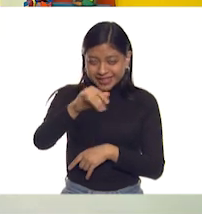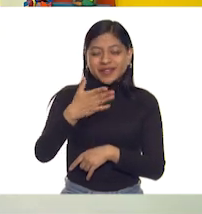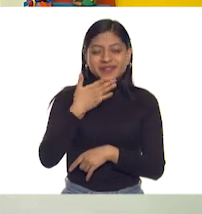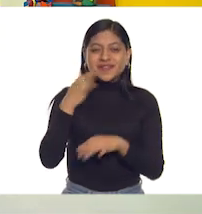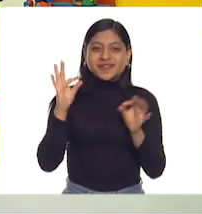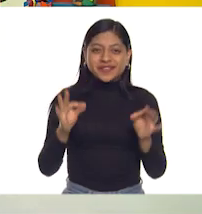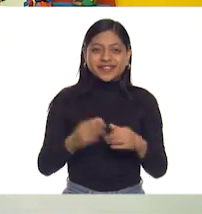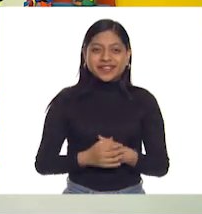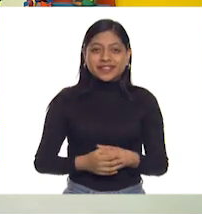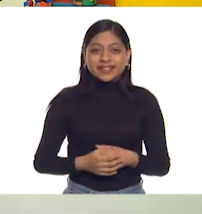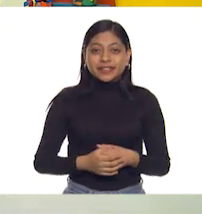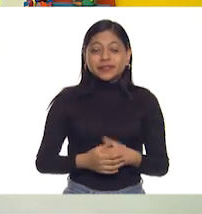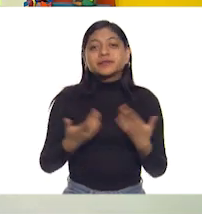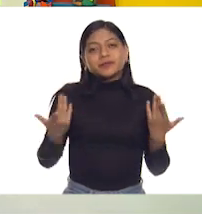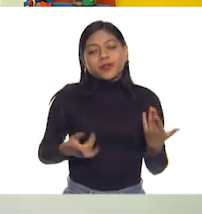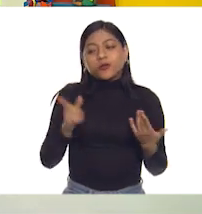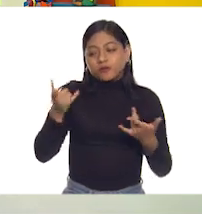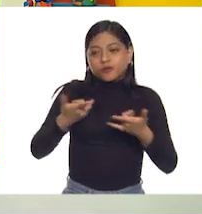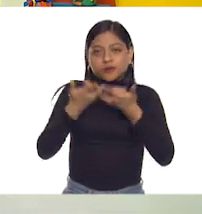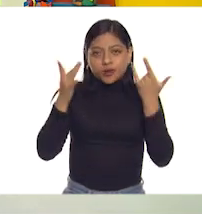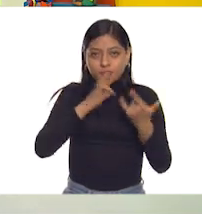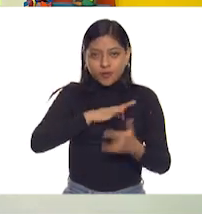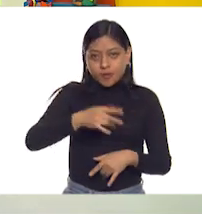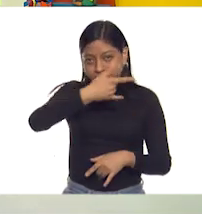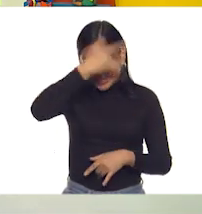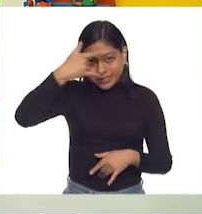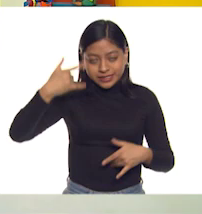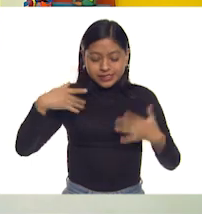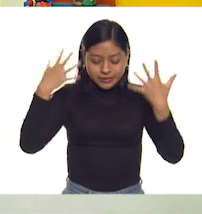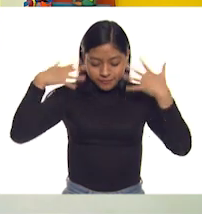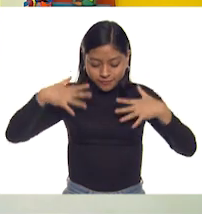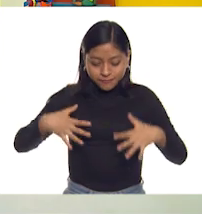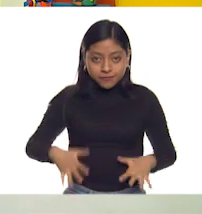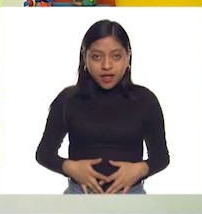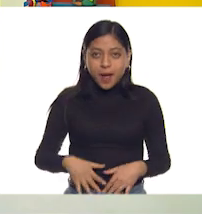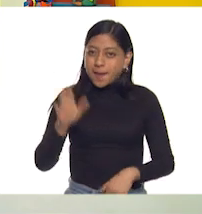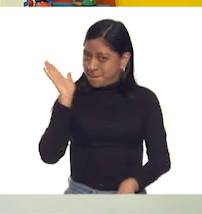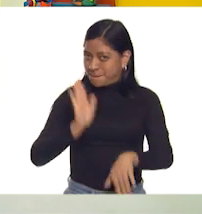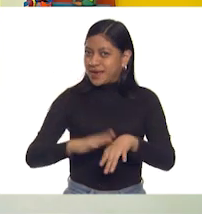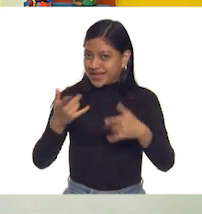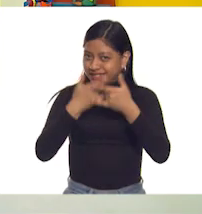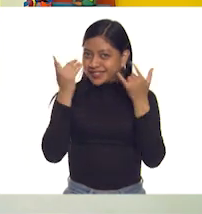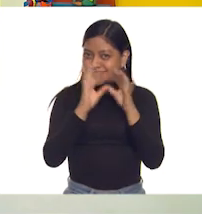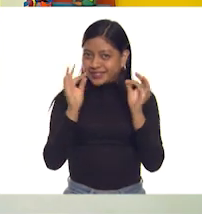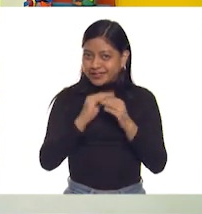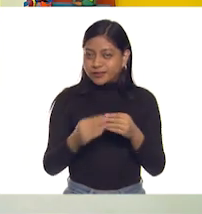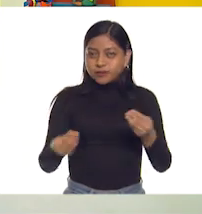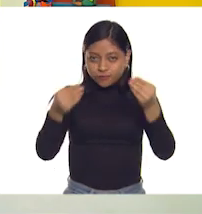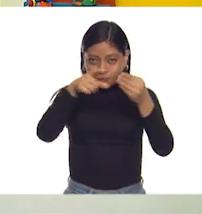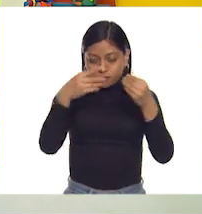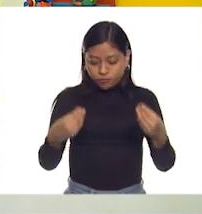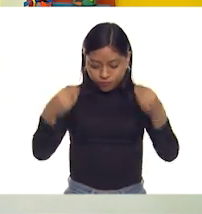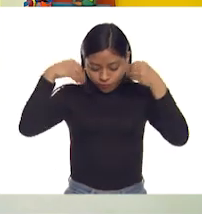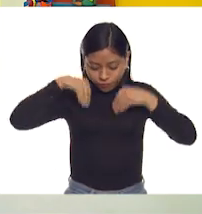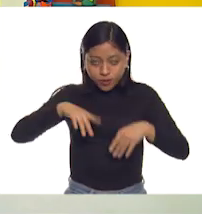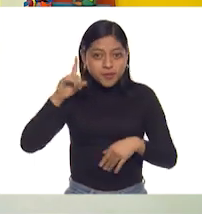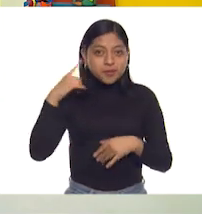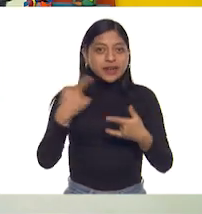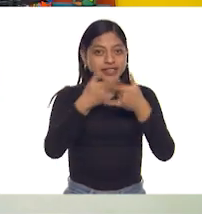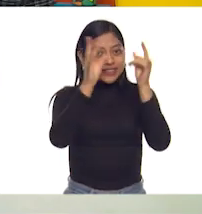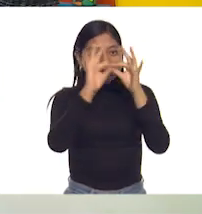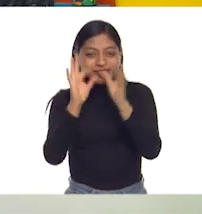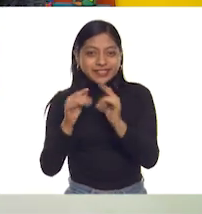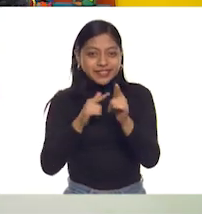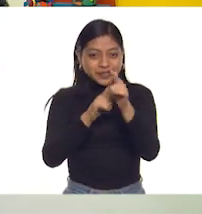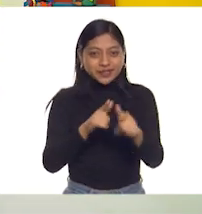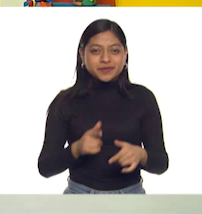una gran manera de narrar un cuento. Busquemos otras cosas que puedan servir para seguir narrando. ¡Sí,